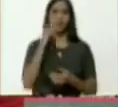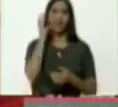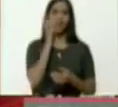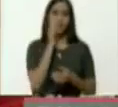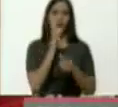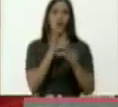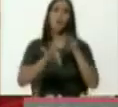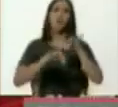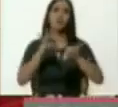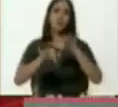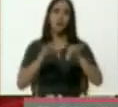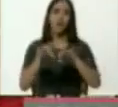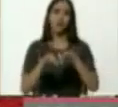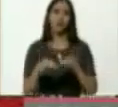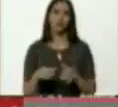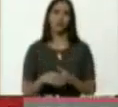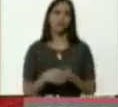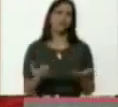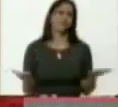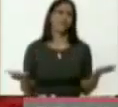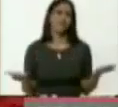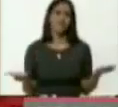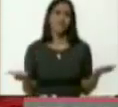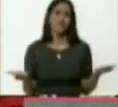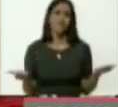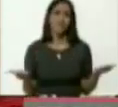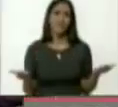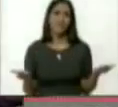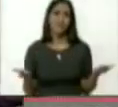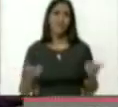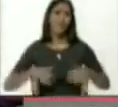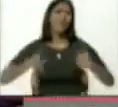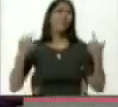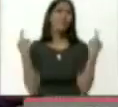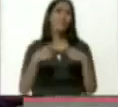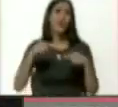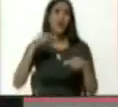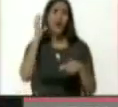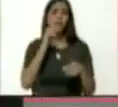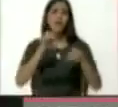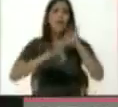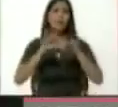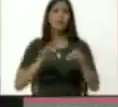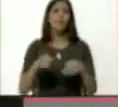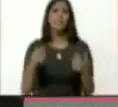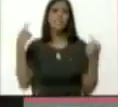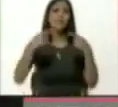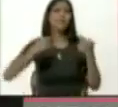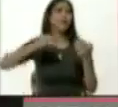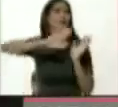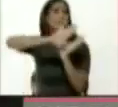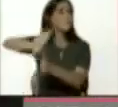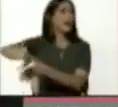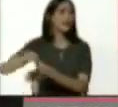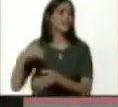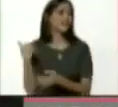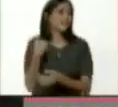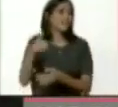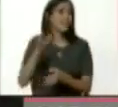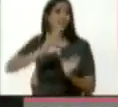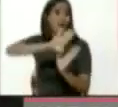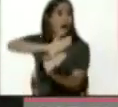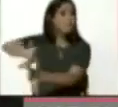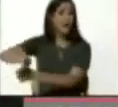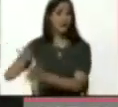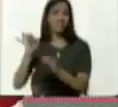homosexual, o sea, de verdad. Pero ¿cuál es el peor de Capriles? Si es homosexual, si él es homosexual, eso es su peor. Es su problema. Eso es sexualidad. Eso es sexual.